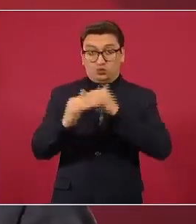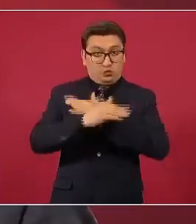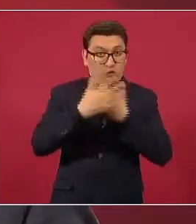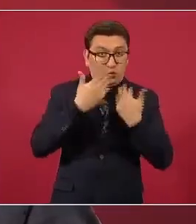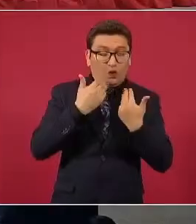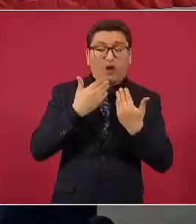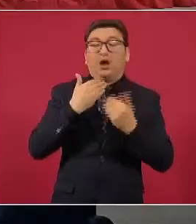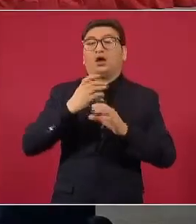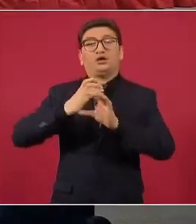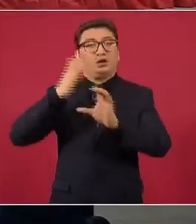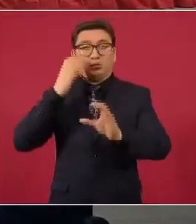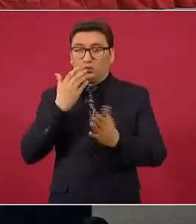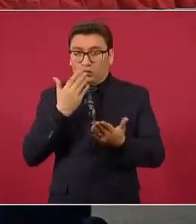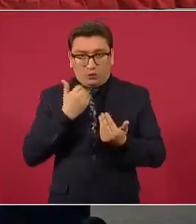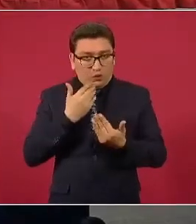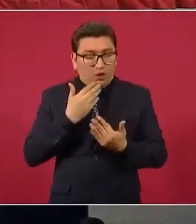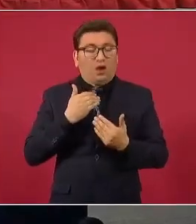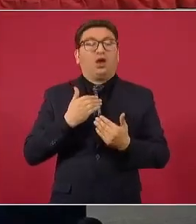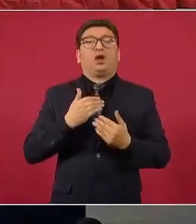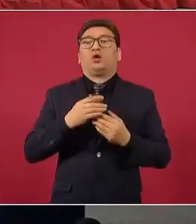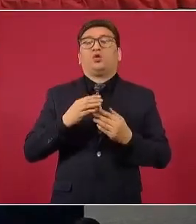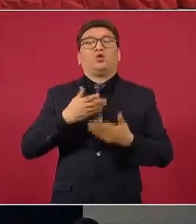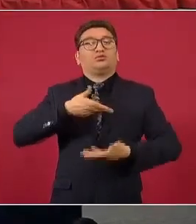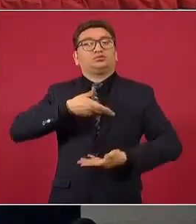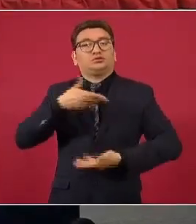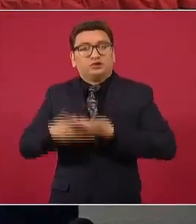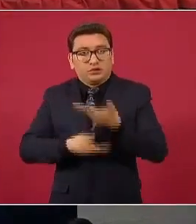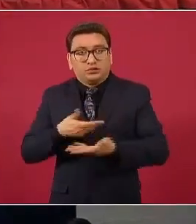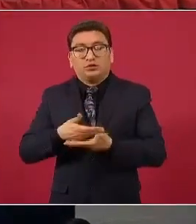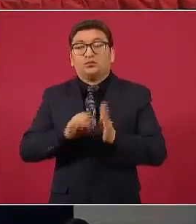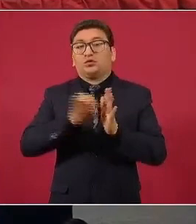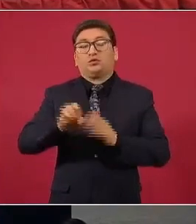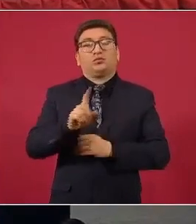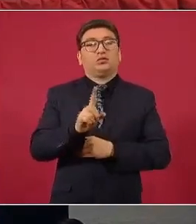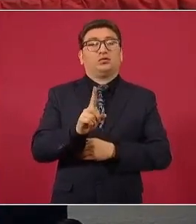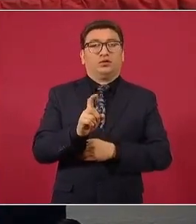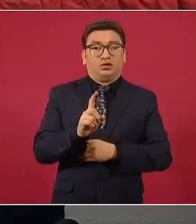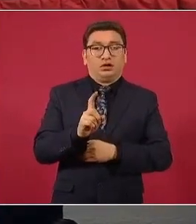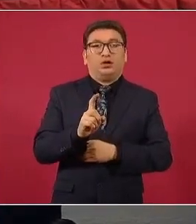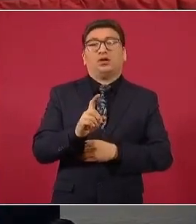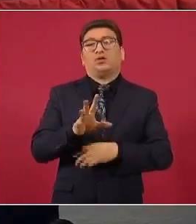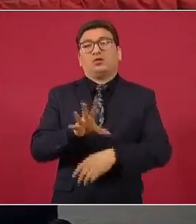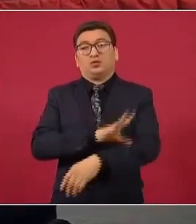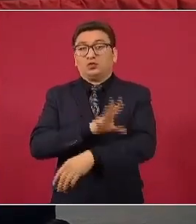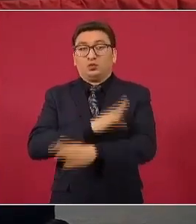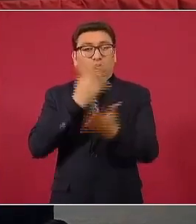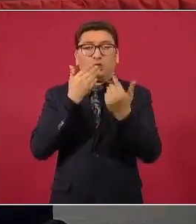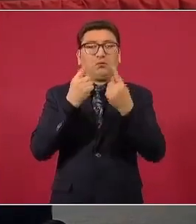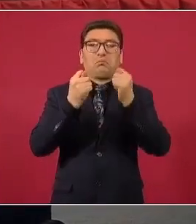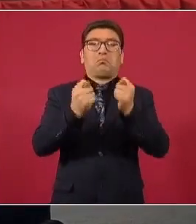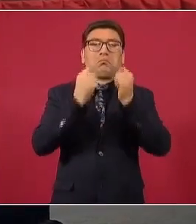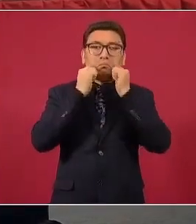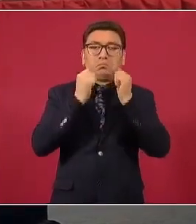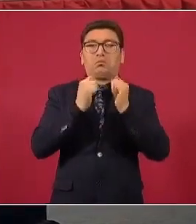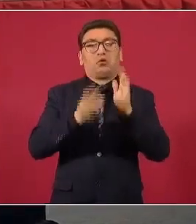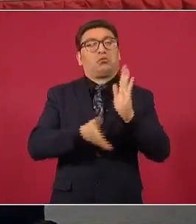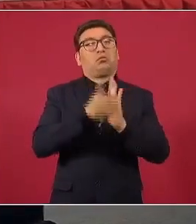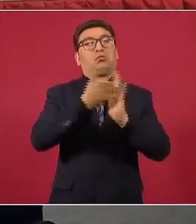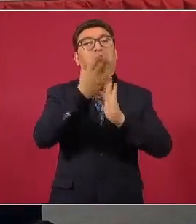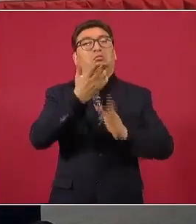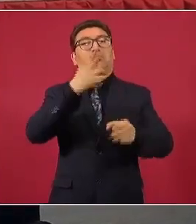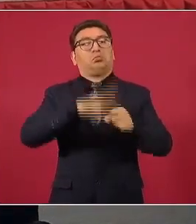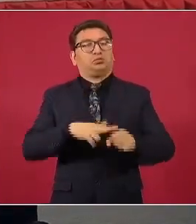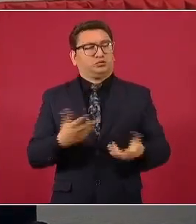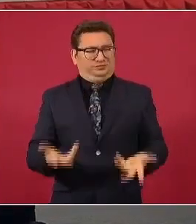transporte público o incluso servicios básicos como agua o electricidad. Entonces eso generaba un